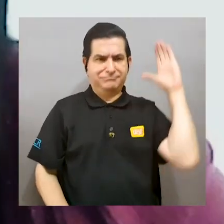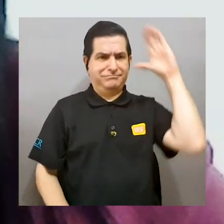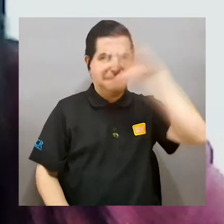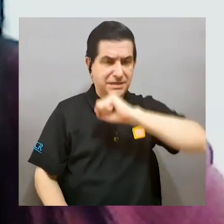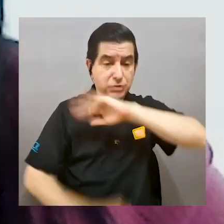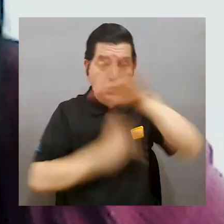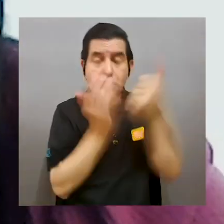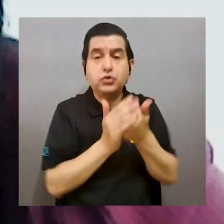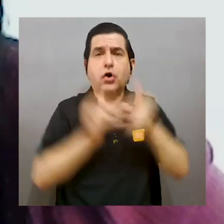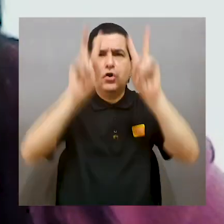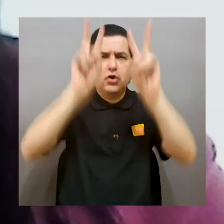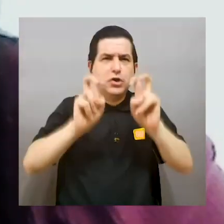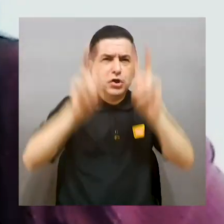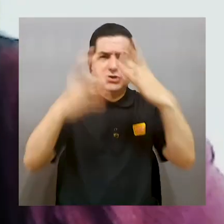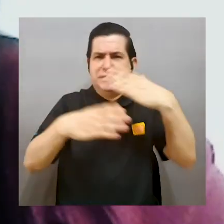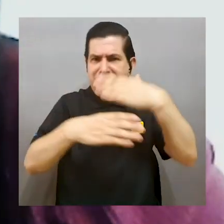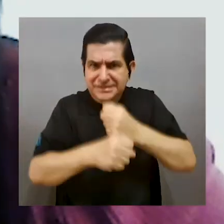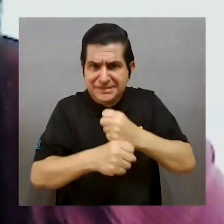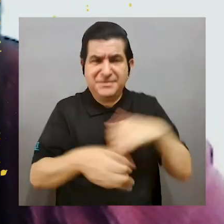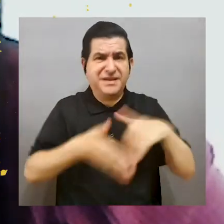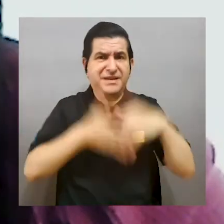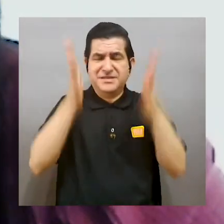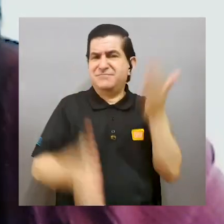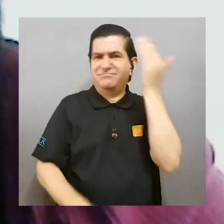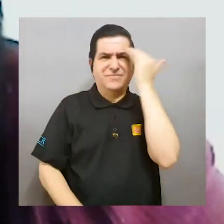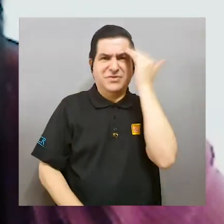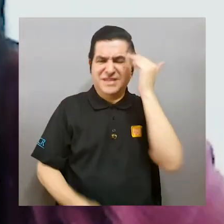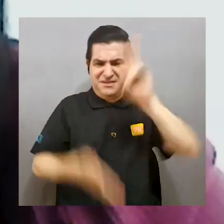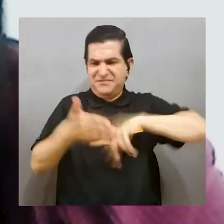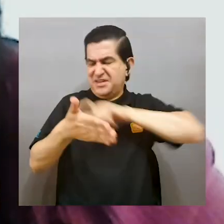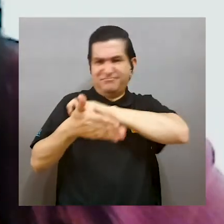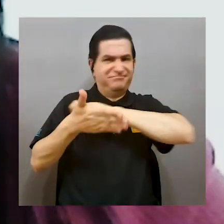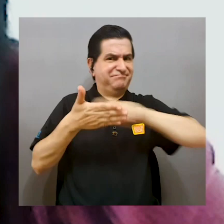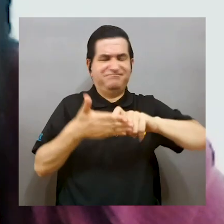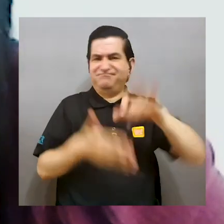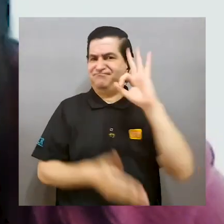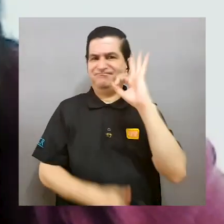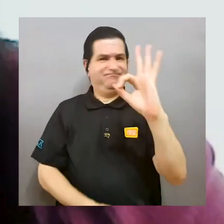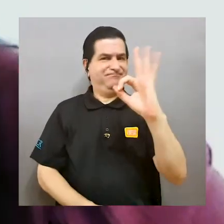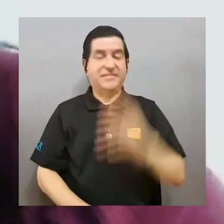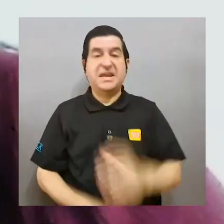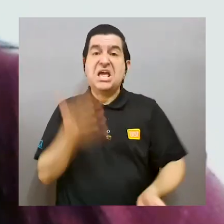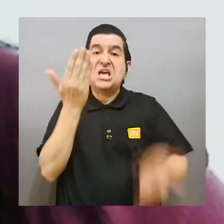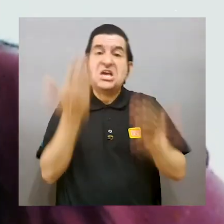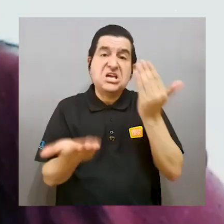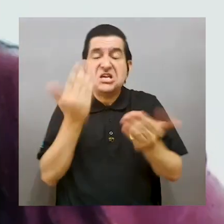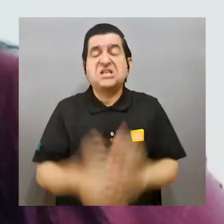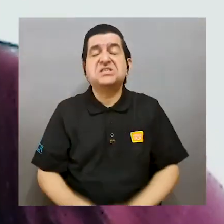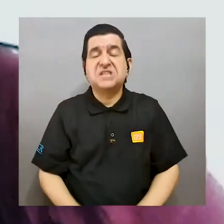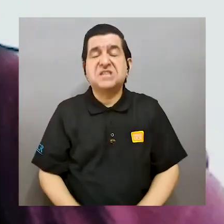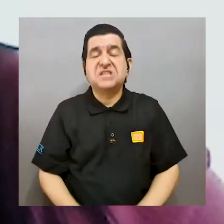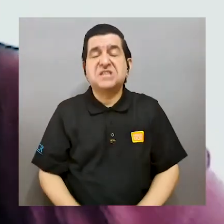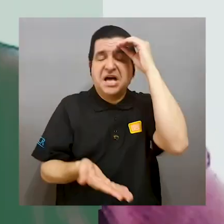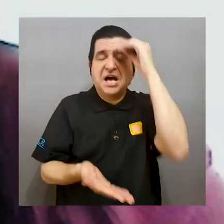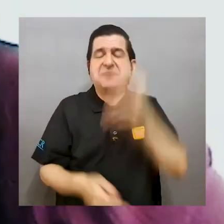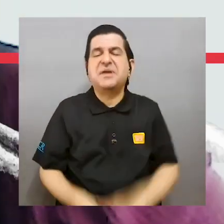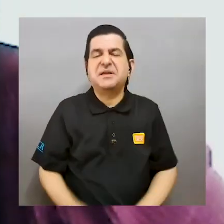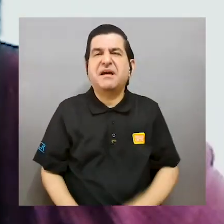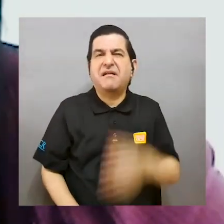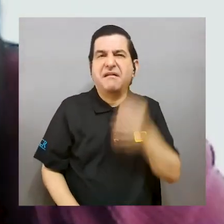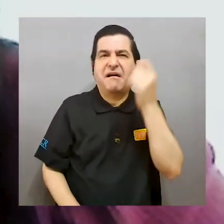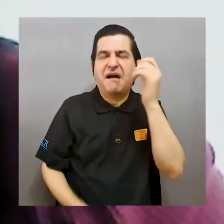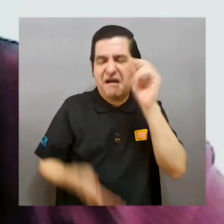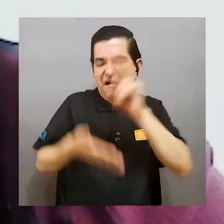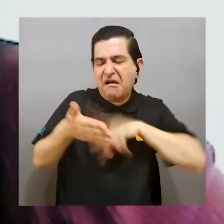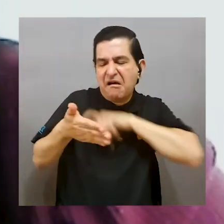cuenta, por todas las pruebas que se han realizado, que los estudiantes no sabían leer y escribir bien. Tal vez sí, aprendieron